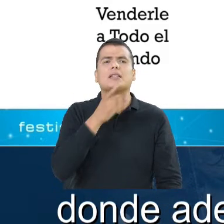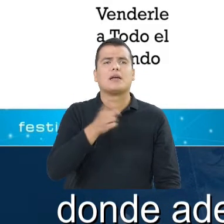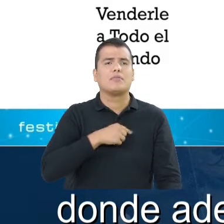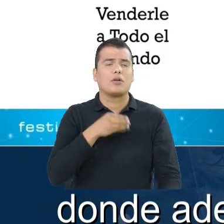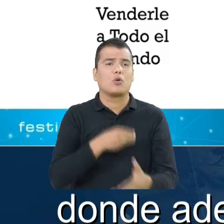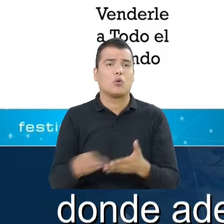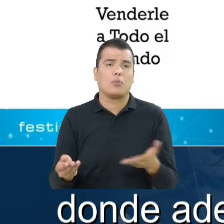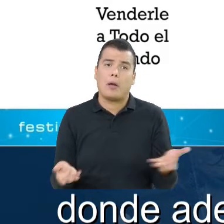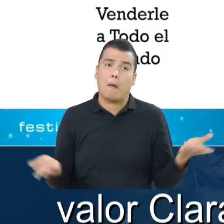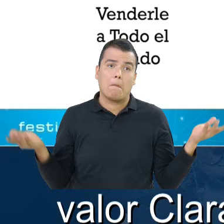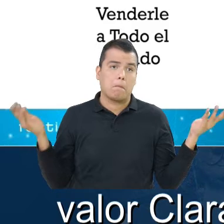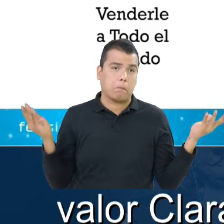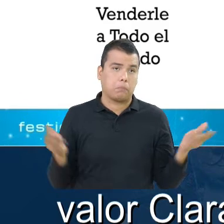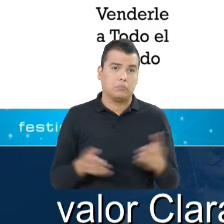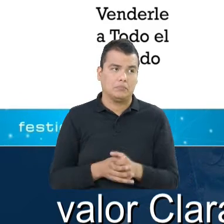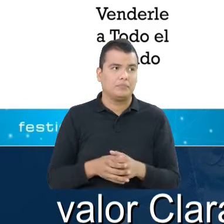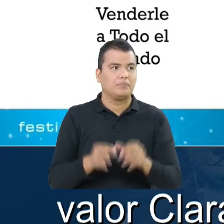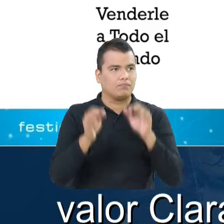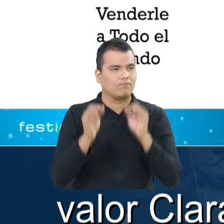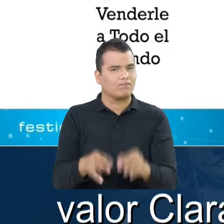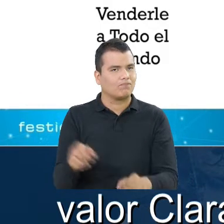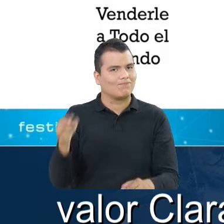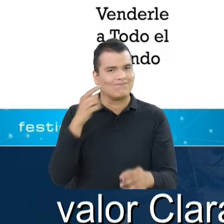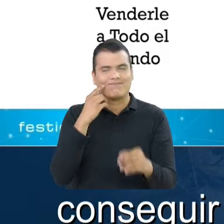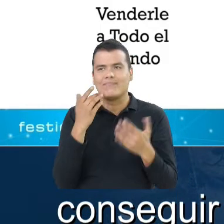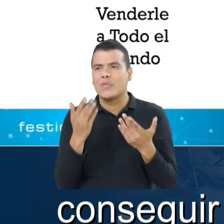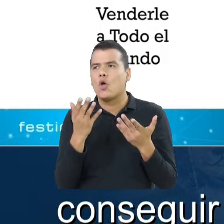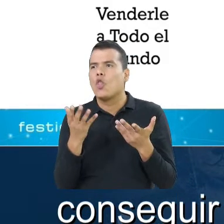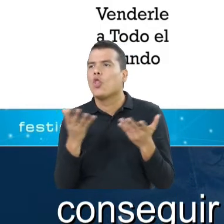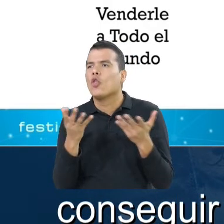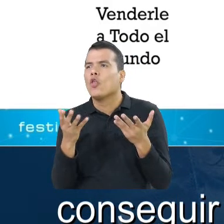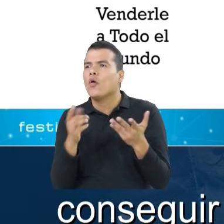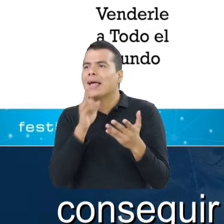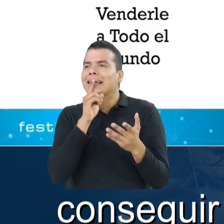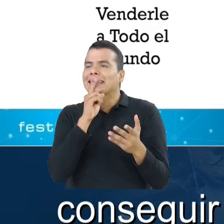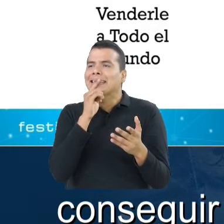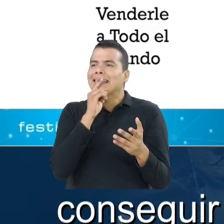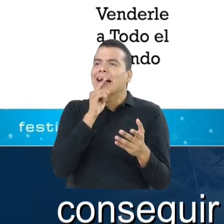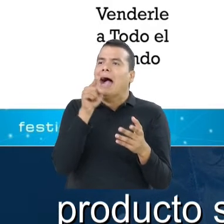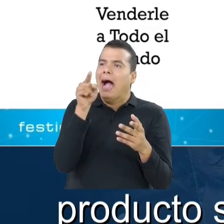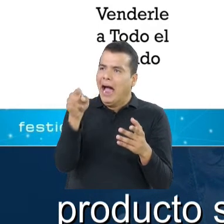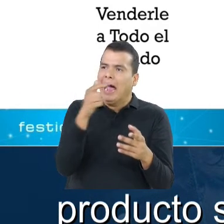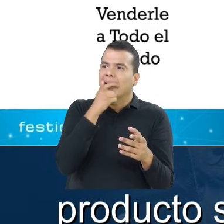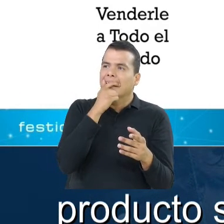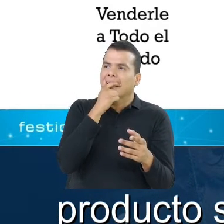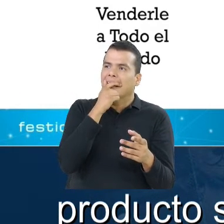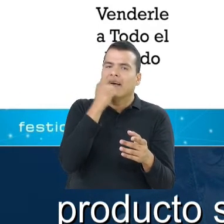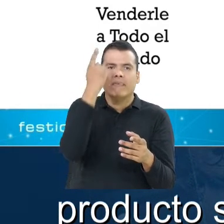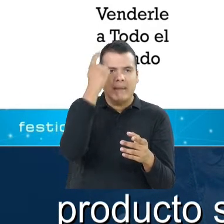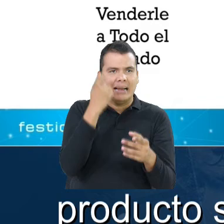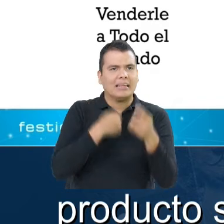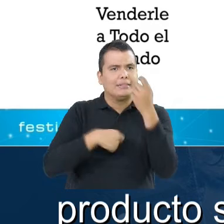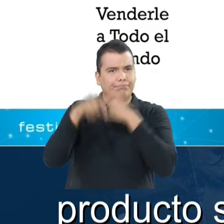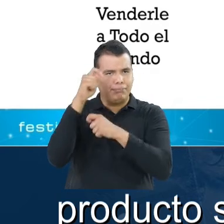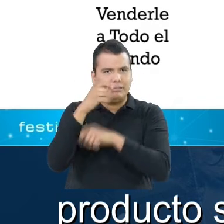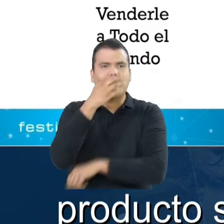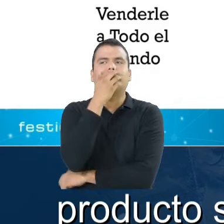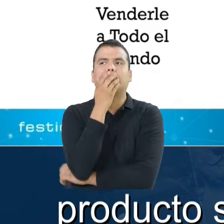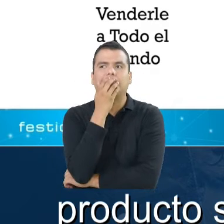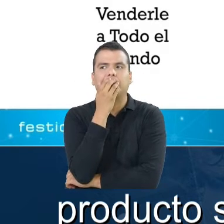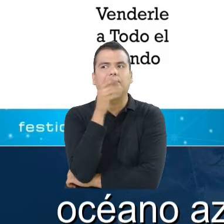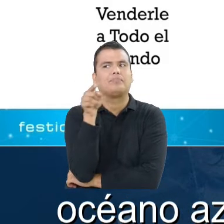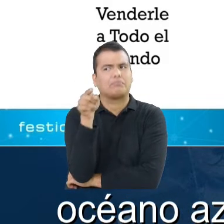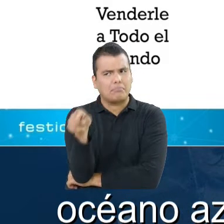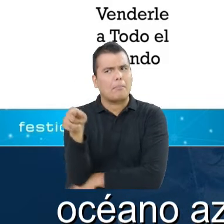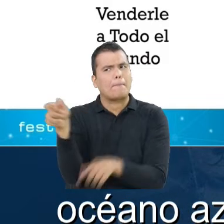mi producto. Siempre tratemos de buscar ese océano azul, ese mercado que aún nadie ha mirado por la razón que sea, porque en teoría es